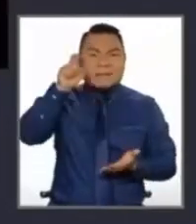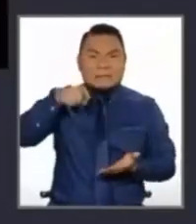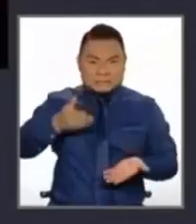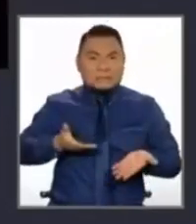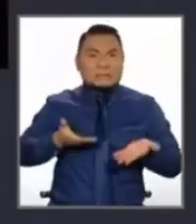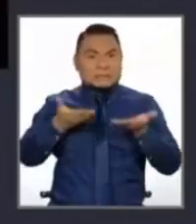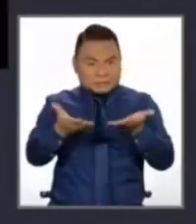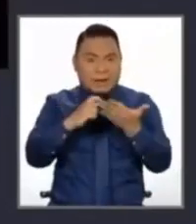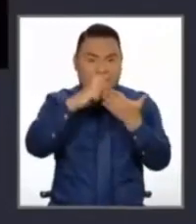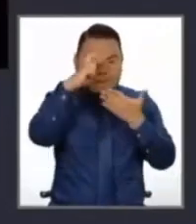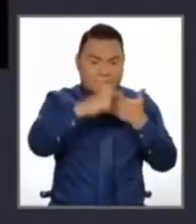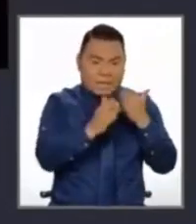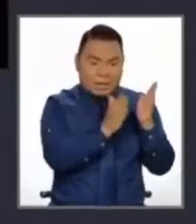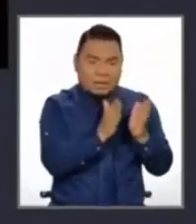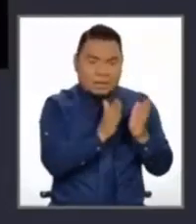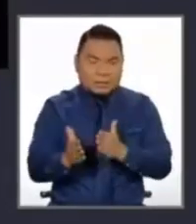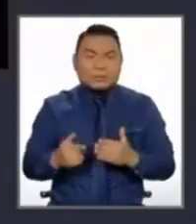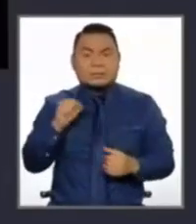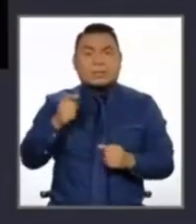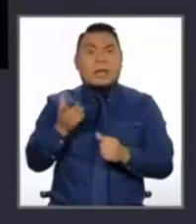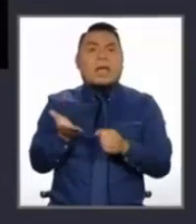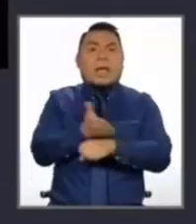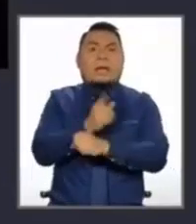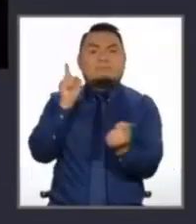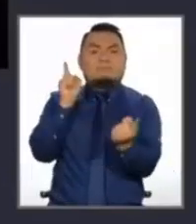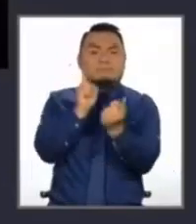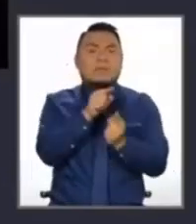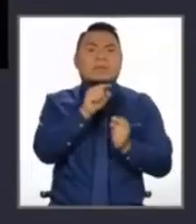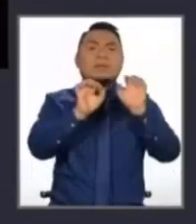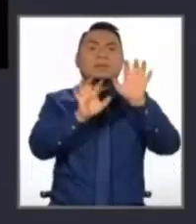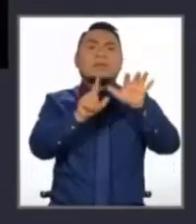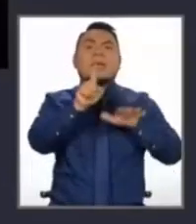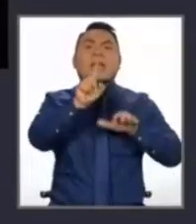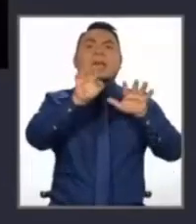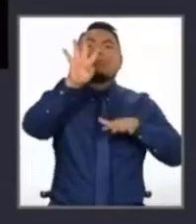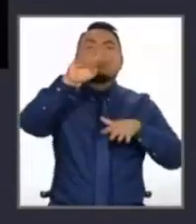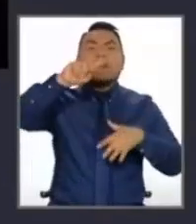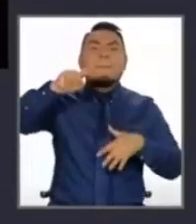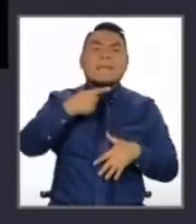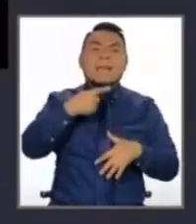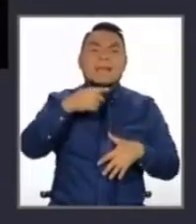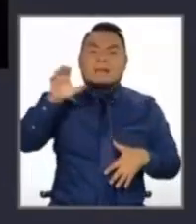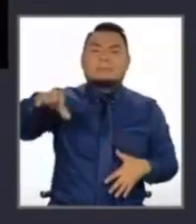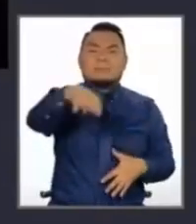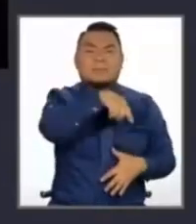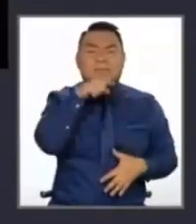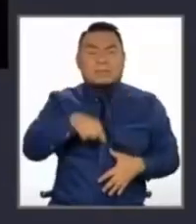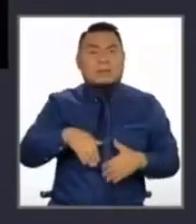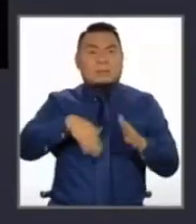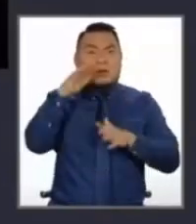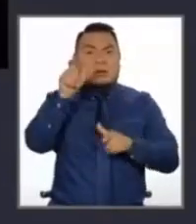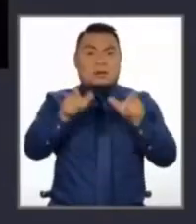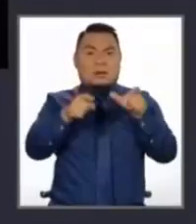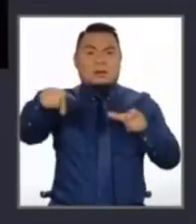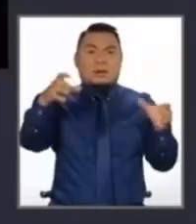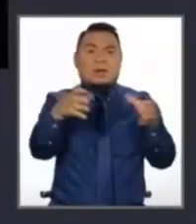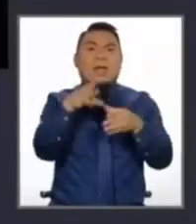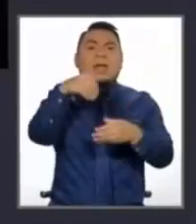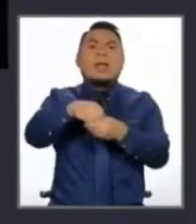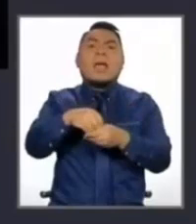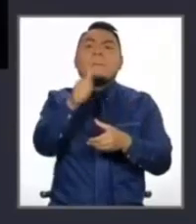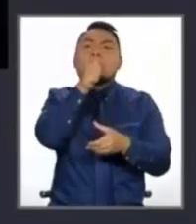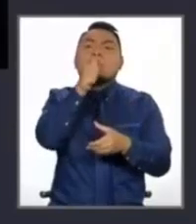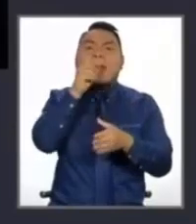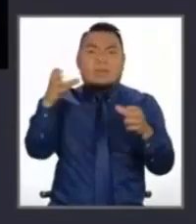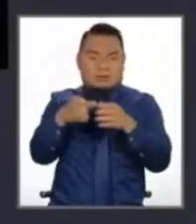necesitan. Tenemos un primer nivel que al día de hoy cuenta con 14.000 establecimientos, de los cuales la gran mayoría pertenecen al sector privado.